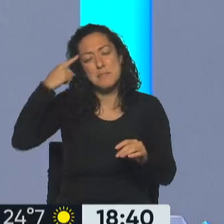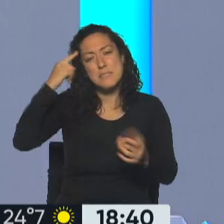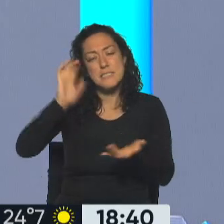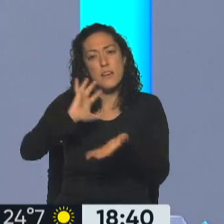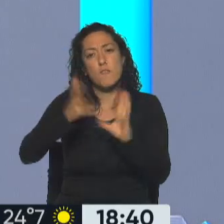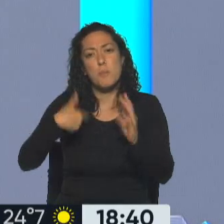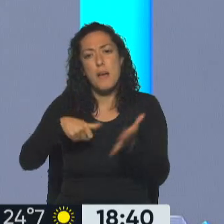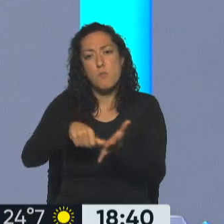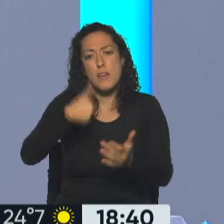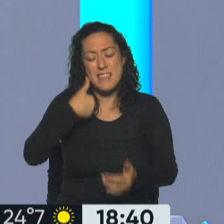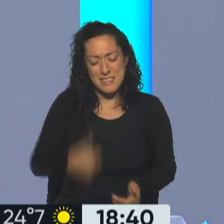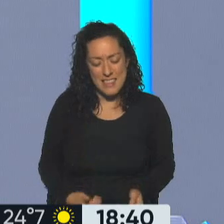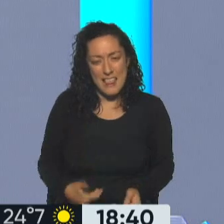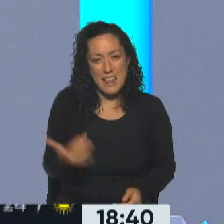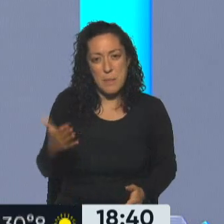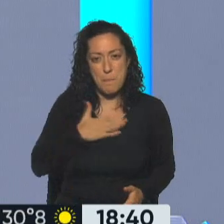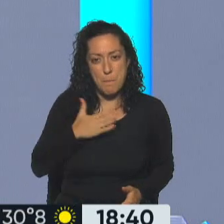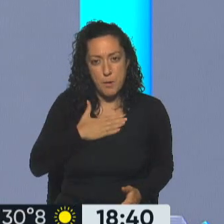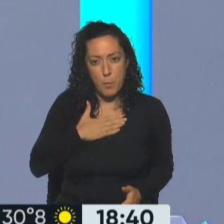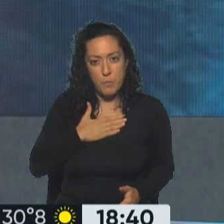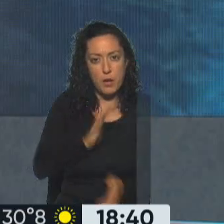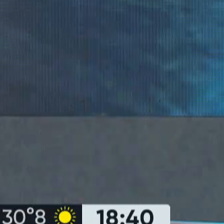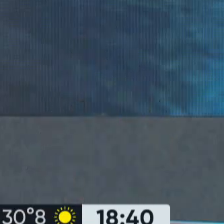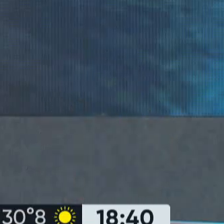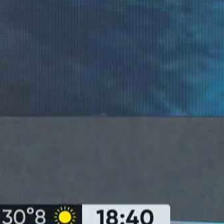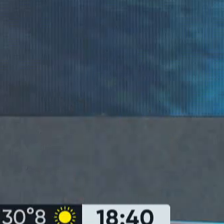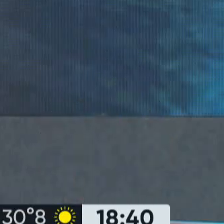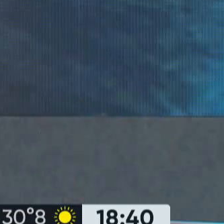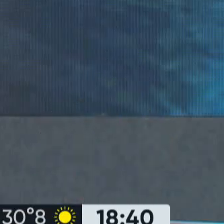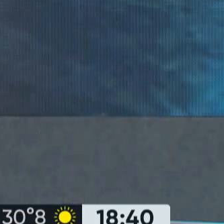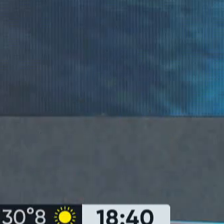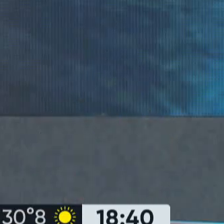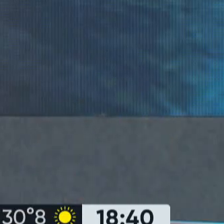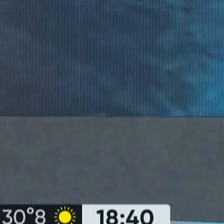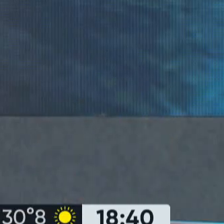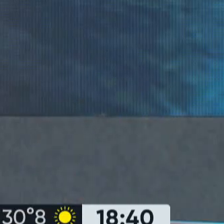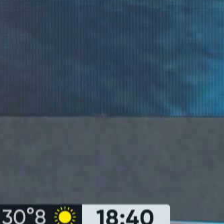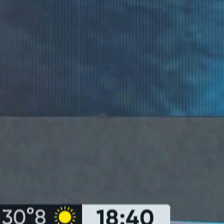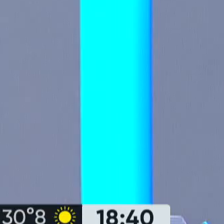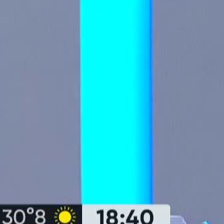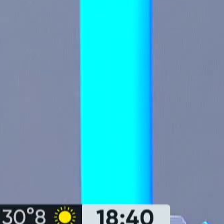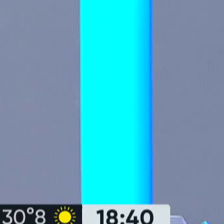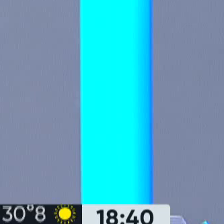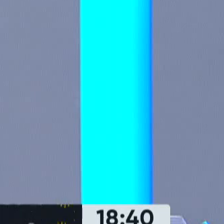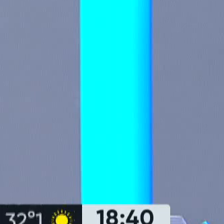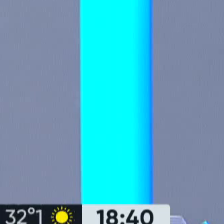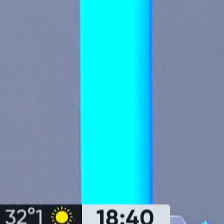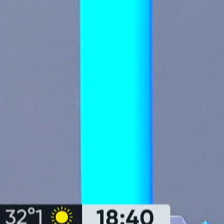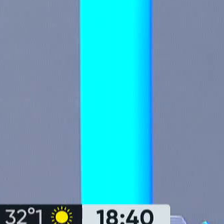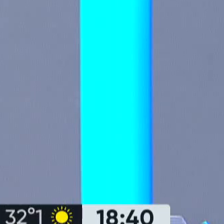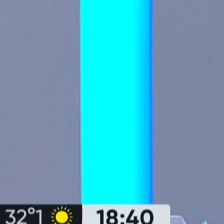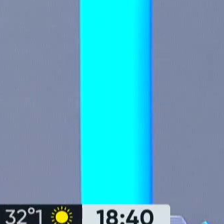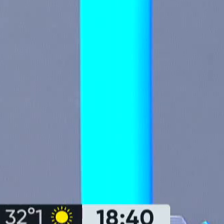identidad propia anti anti lo conocido no quiero la casa la cosa anticasta